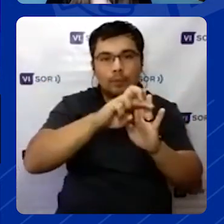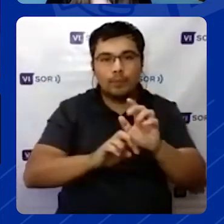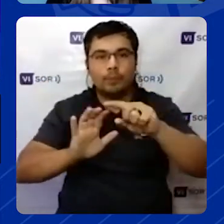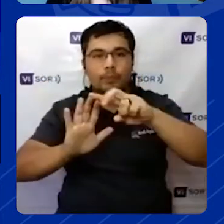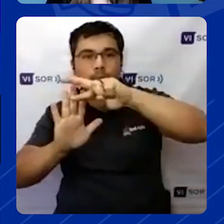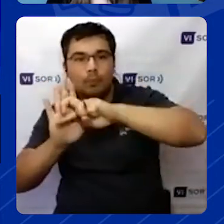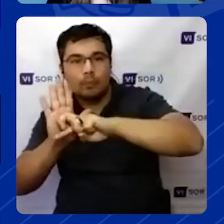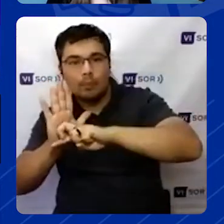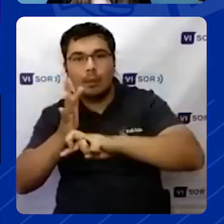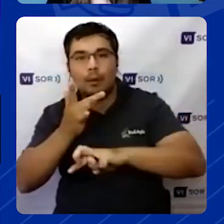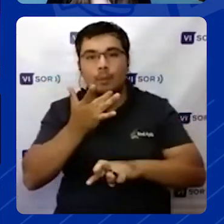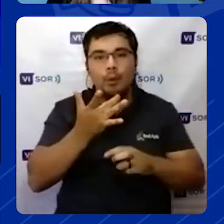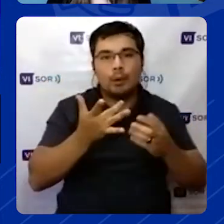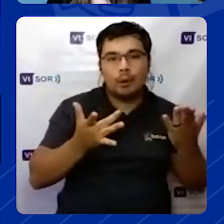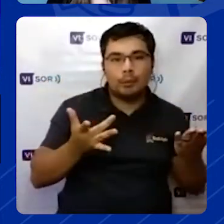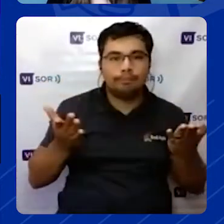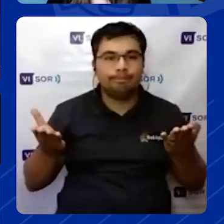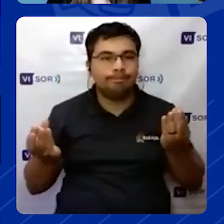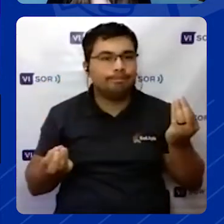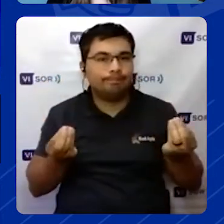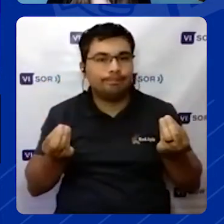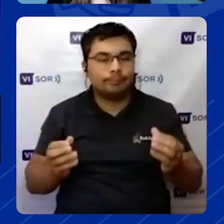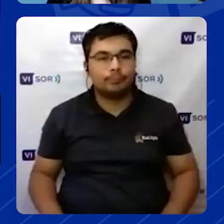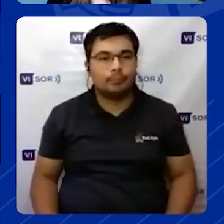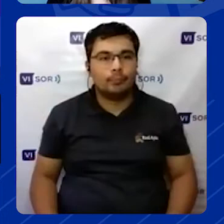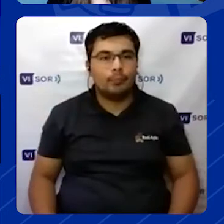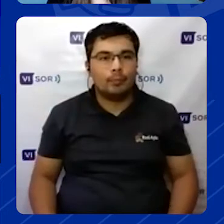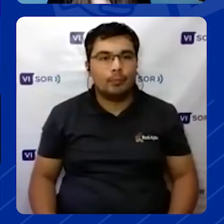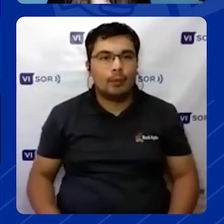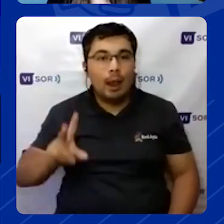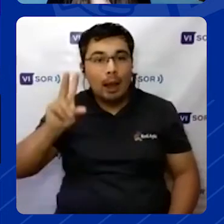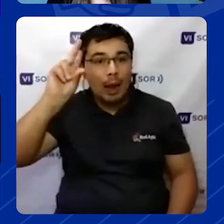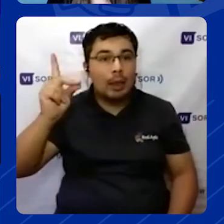porque precisamente la idea es conseguir eso.